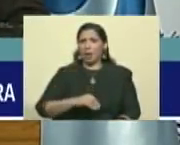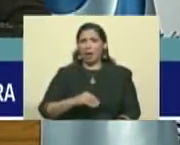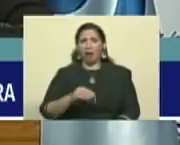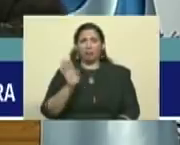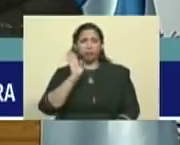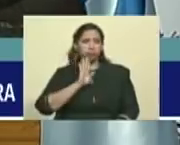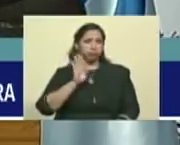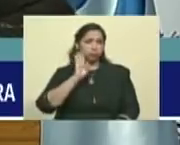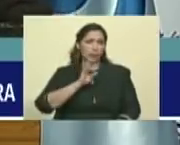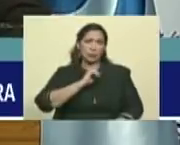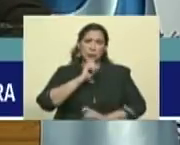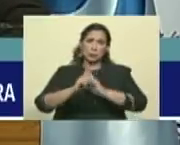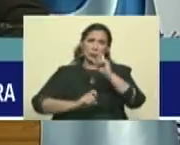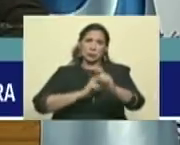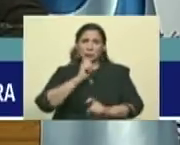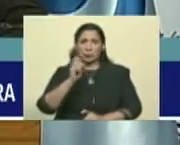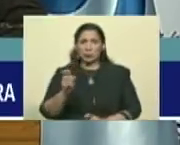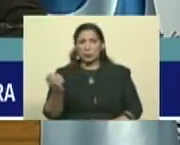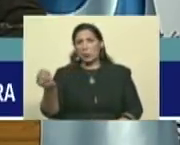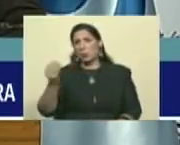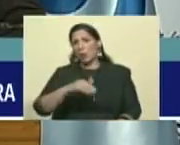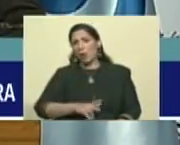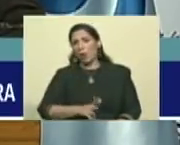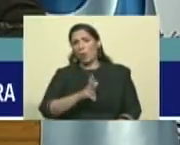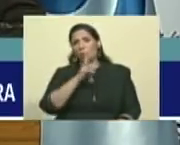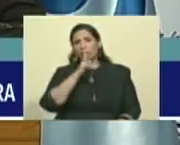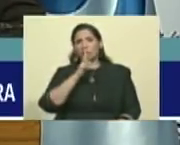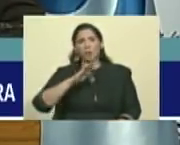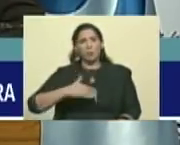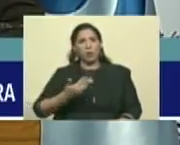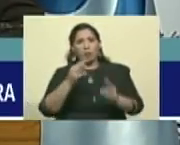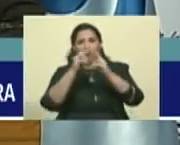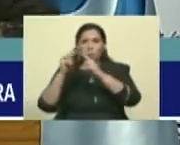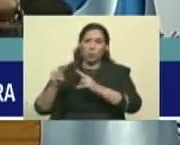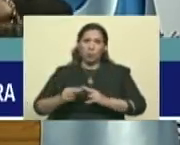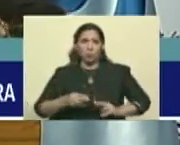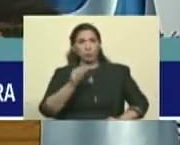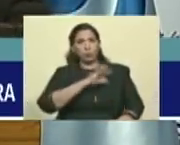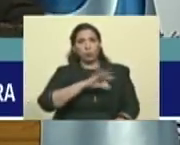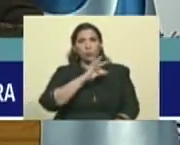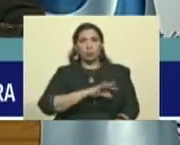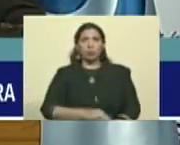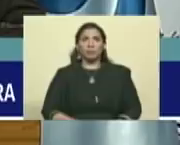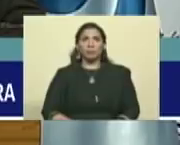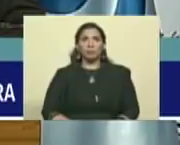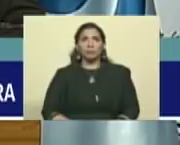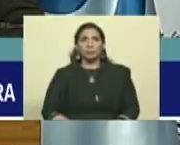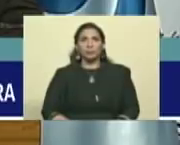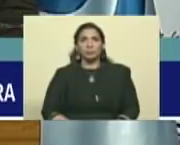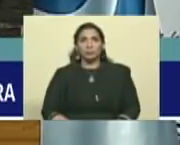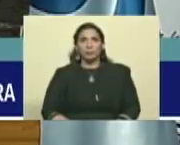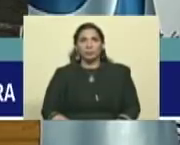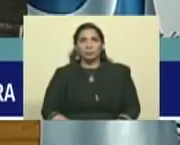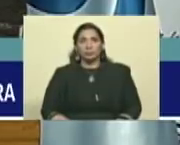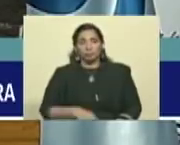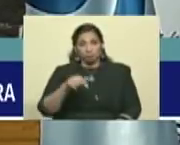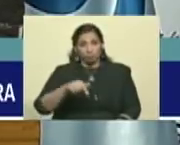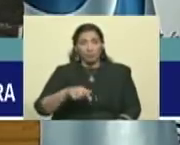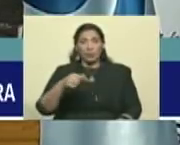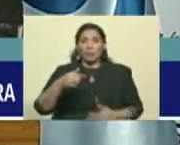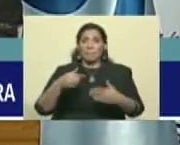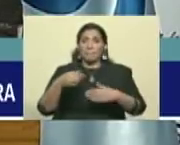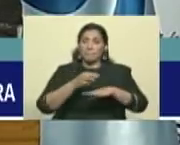repudiables, más execrables que pueda conocer una sociedad. Y mientras esté esta regulación del Ministerio Público,